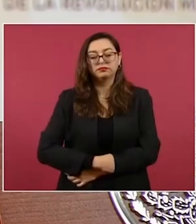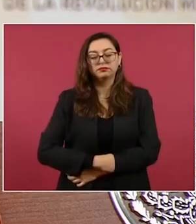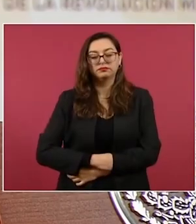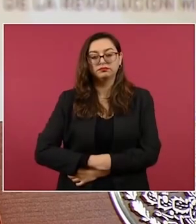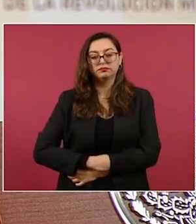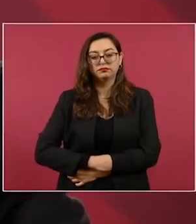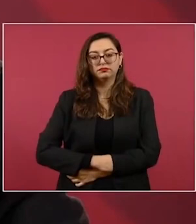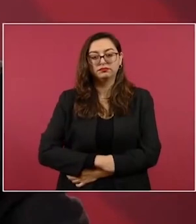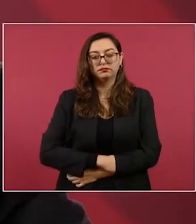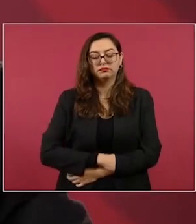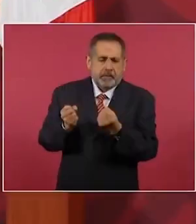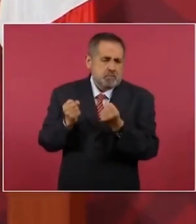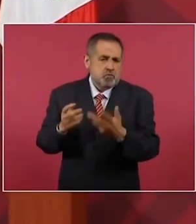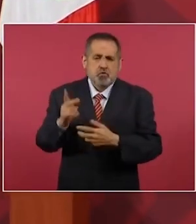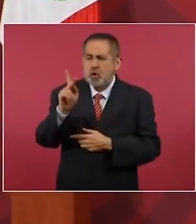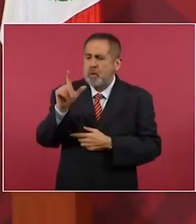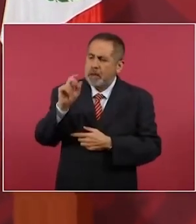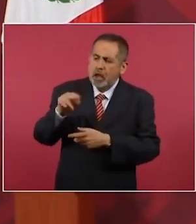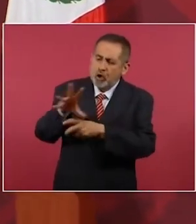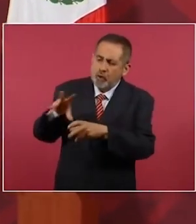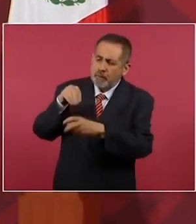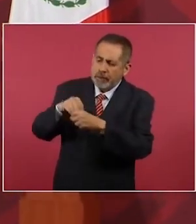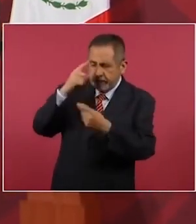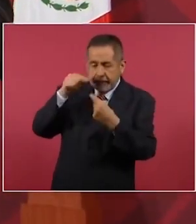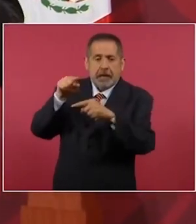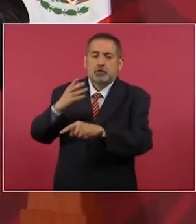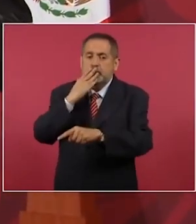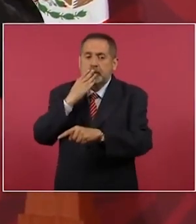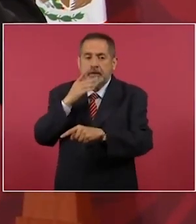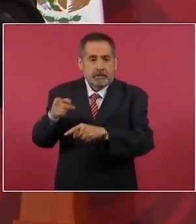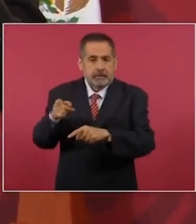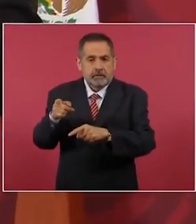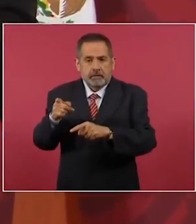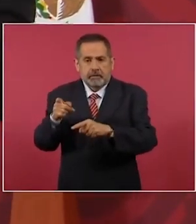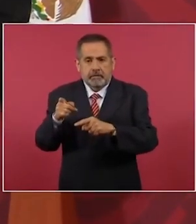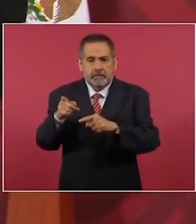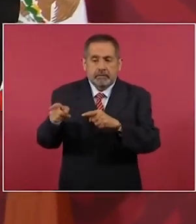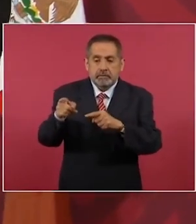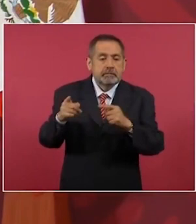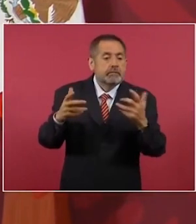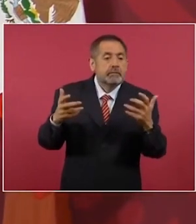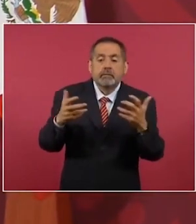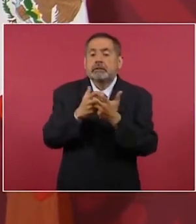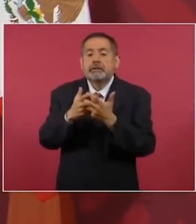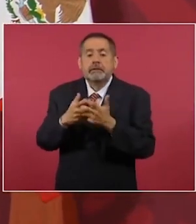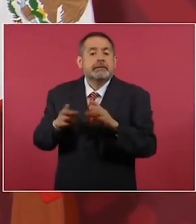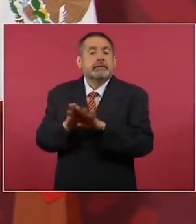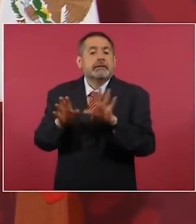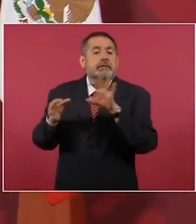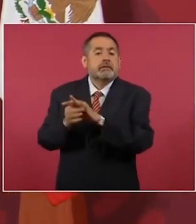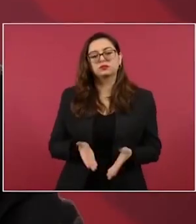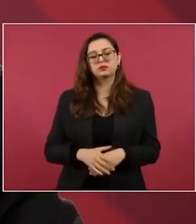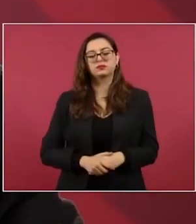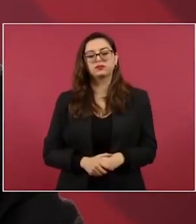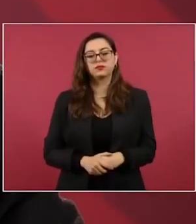nosotros tenemos las puertas abiertas de México para el presidente de Perú